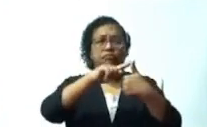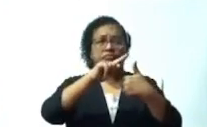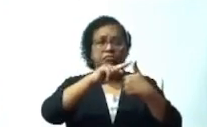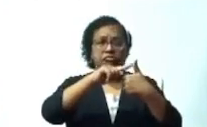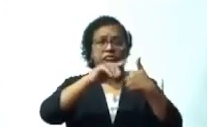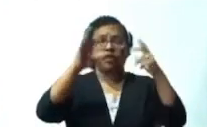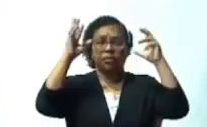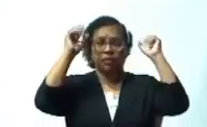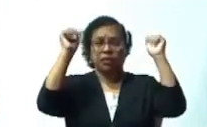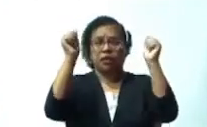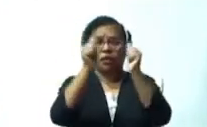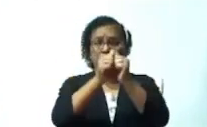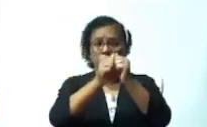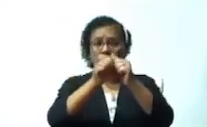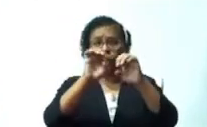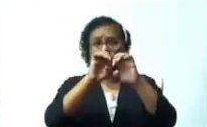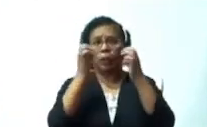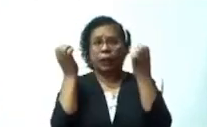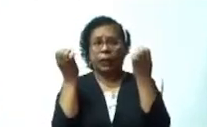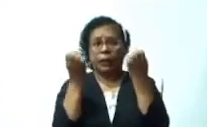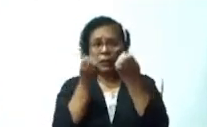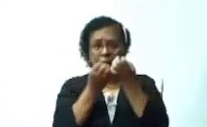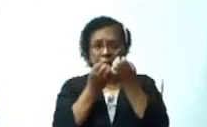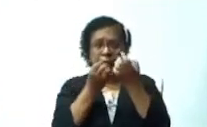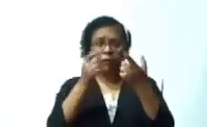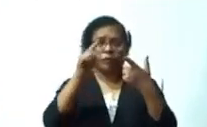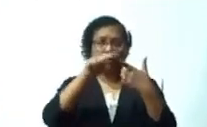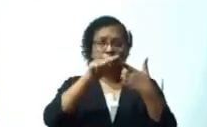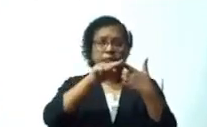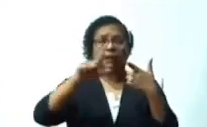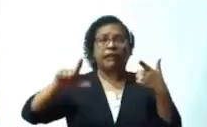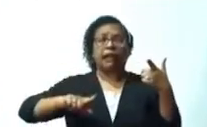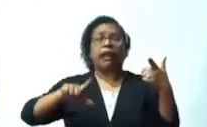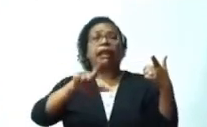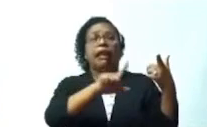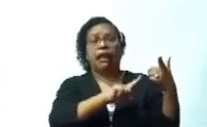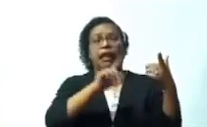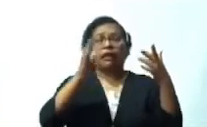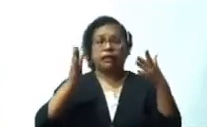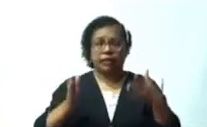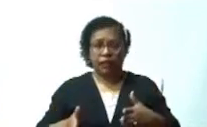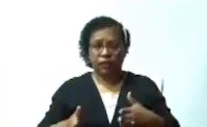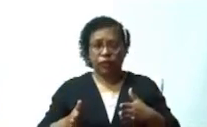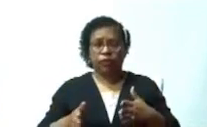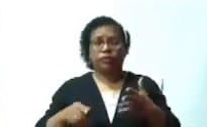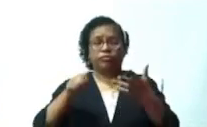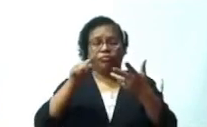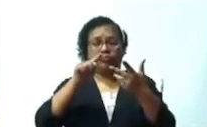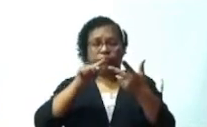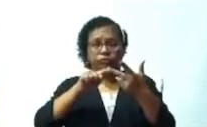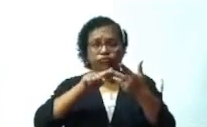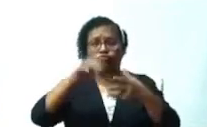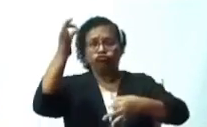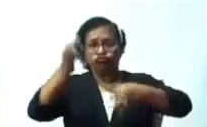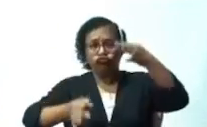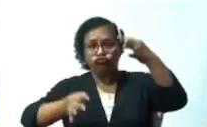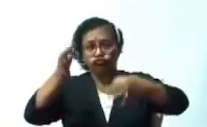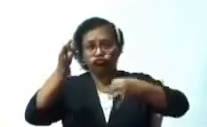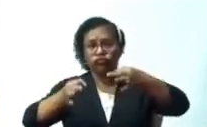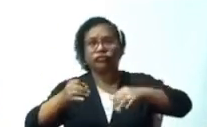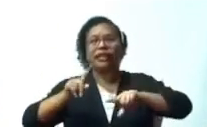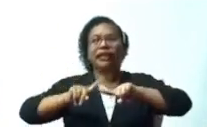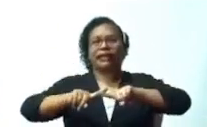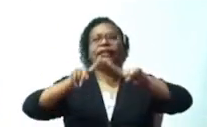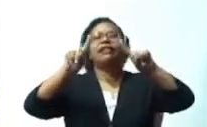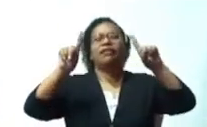ha servido para evaluar la gestión de gobierno del presidente Luis Abinader, y el pueblo dominicano ha